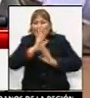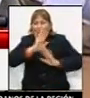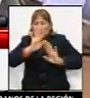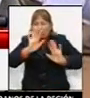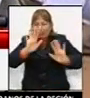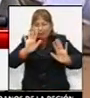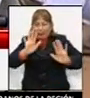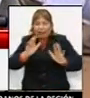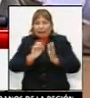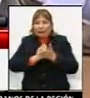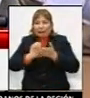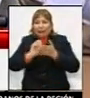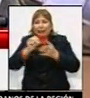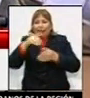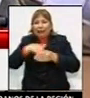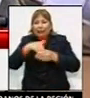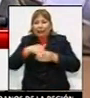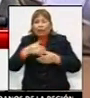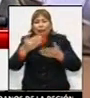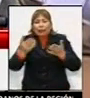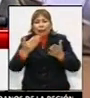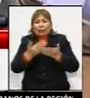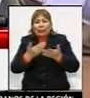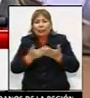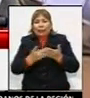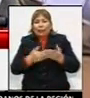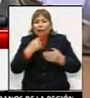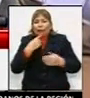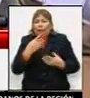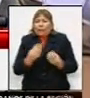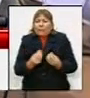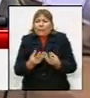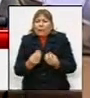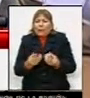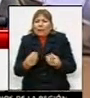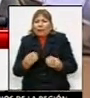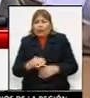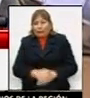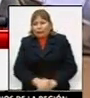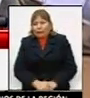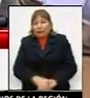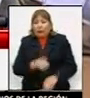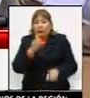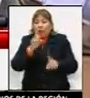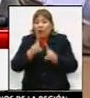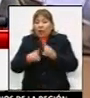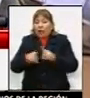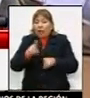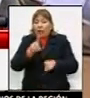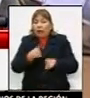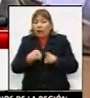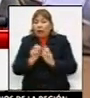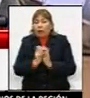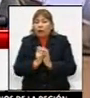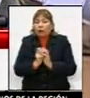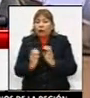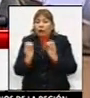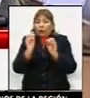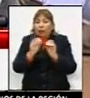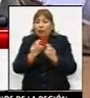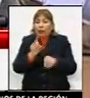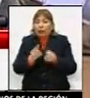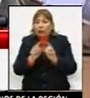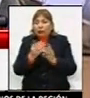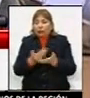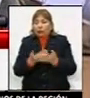sistemas electorales, pero los elementos son muchos, muchos, se coloca algunos, y colocar algunos para